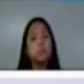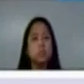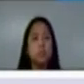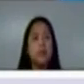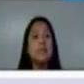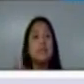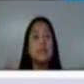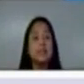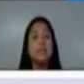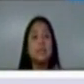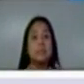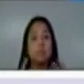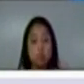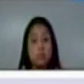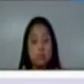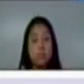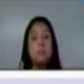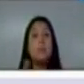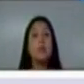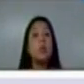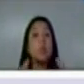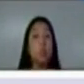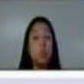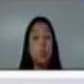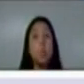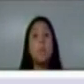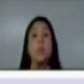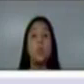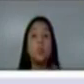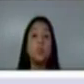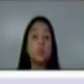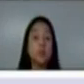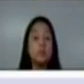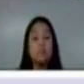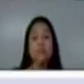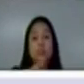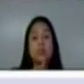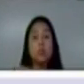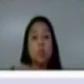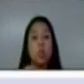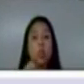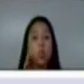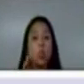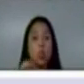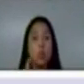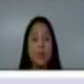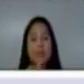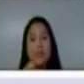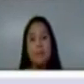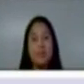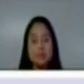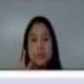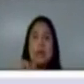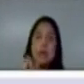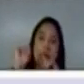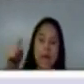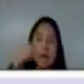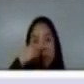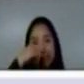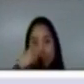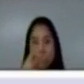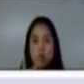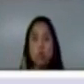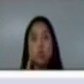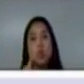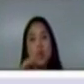vamos a la parte que interesa. Dieron sus discursos, se reunieron precisamente allá en el Palacio Nacional de la Cultura y sobre